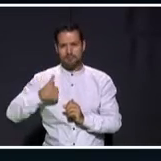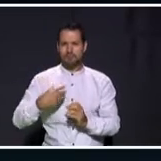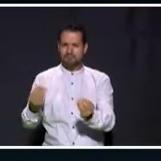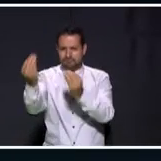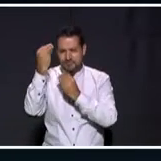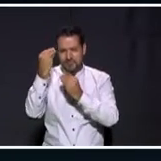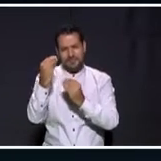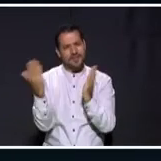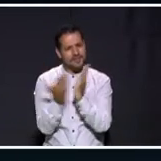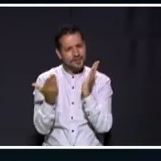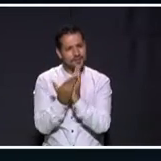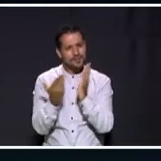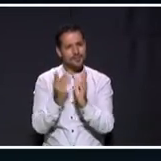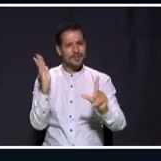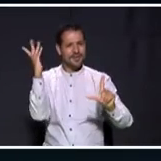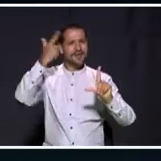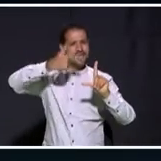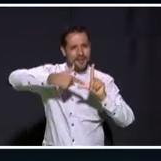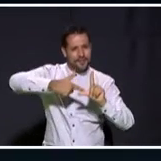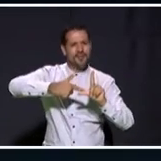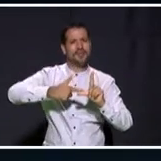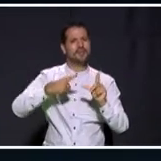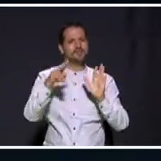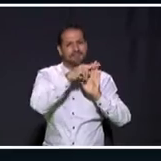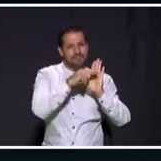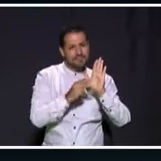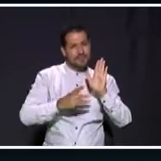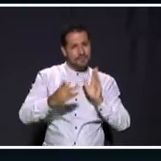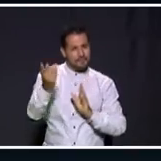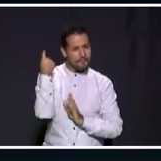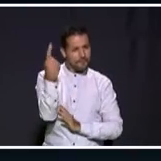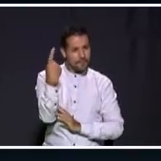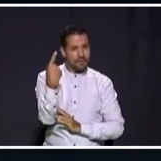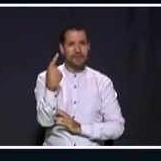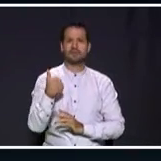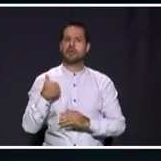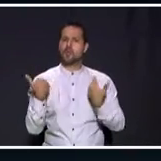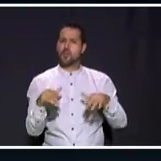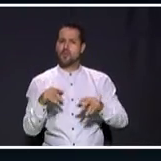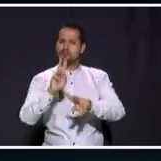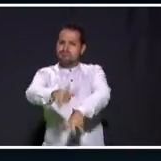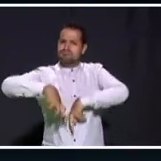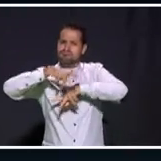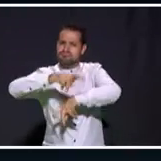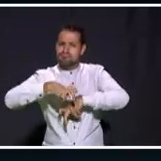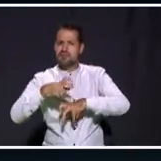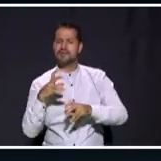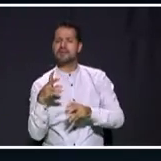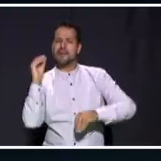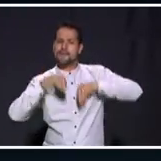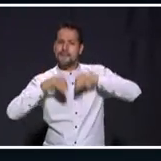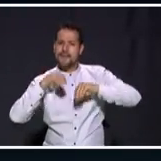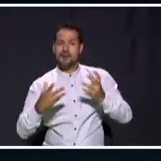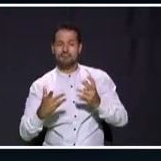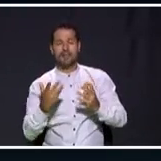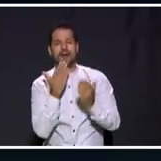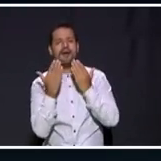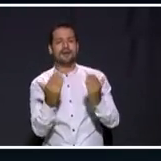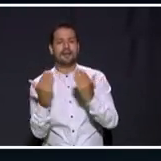en y al fin seguir conociendo el territorio y tuve cuatro máximas de sembrador agradecer escuchar